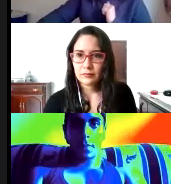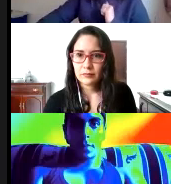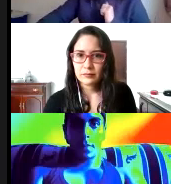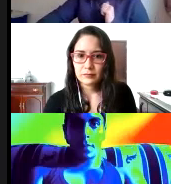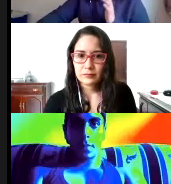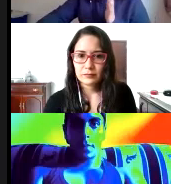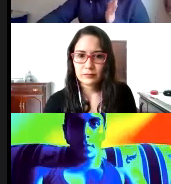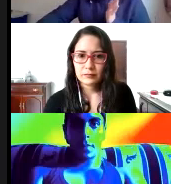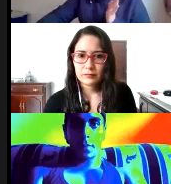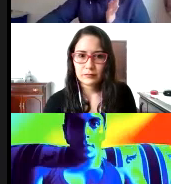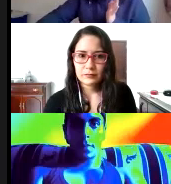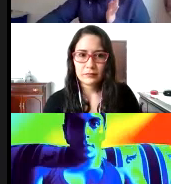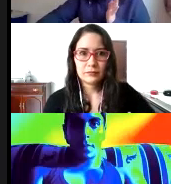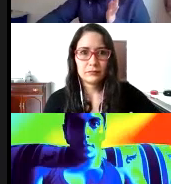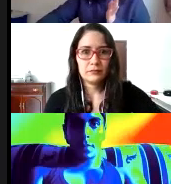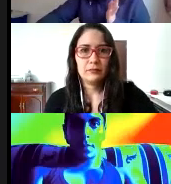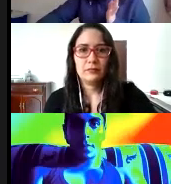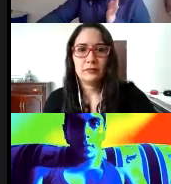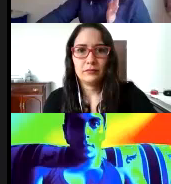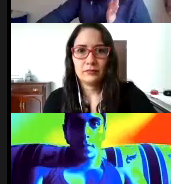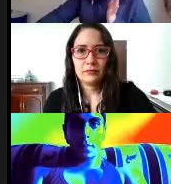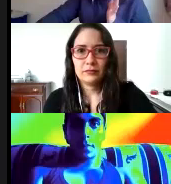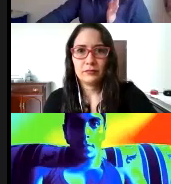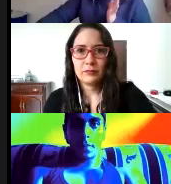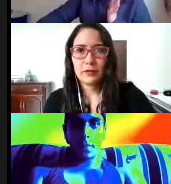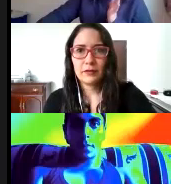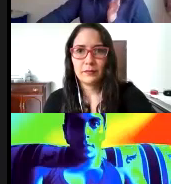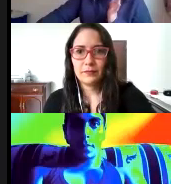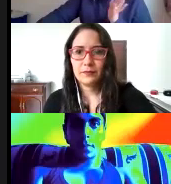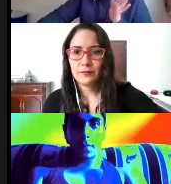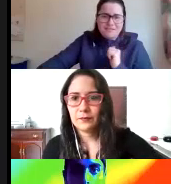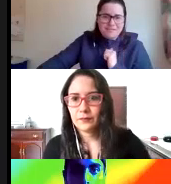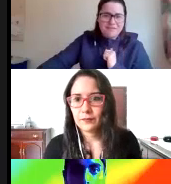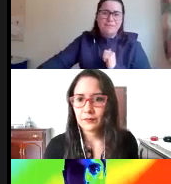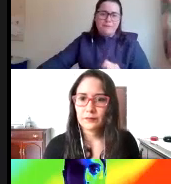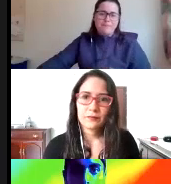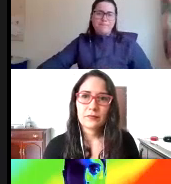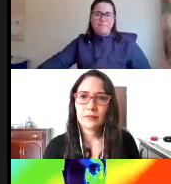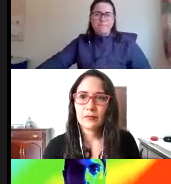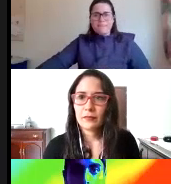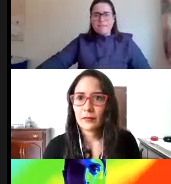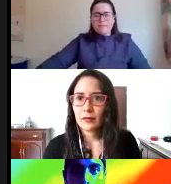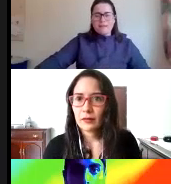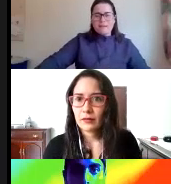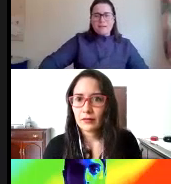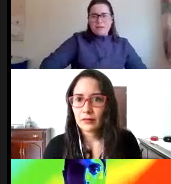Ah, ahí está bien. Sí, sí. Ahí está. Ahí está. Va.